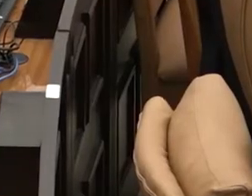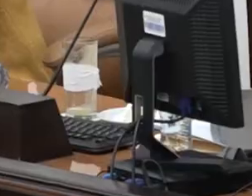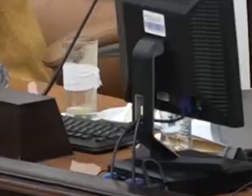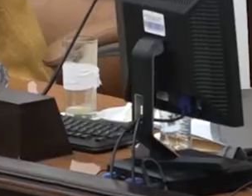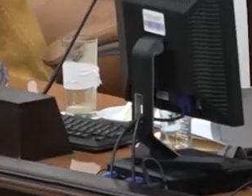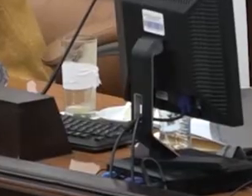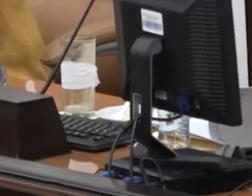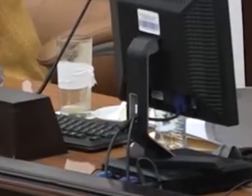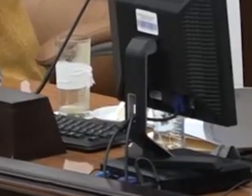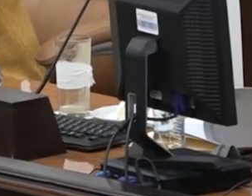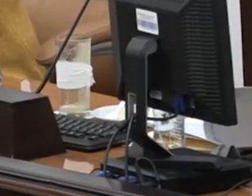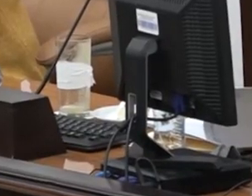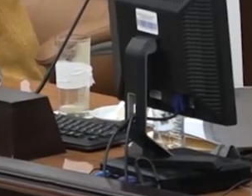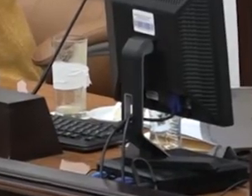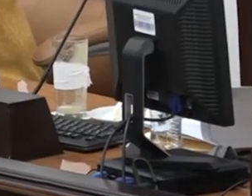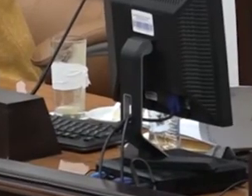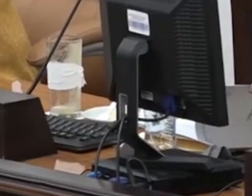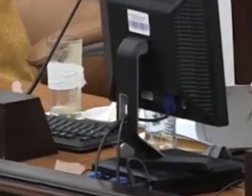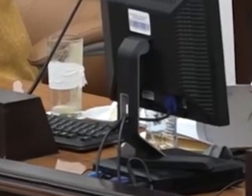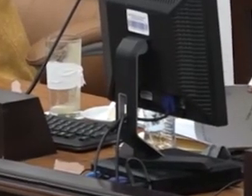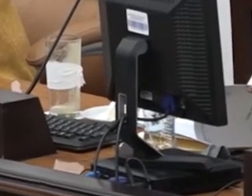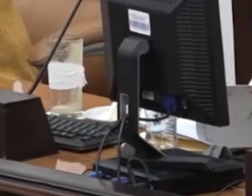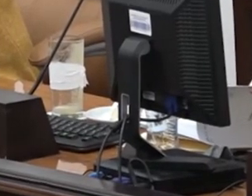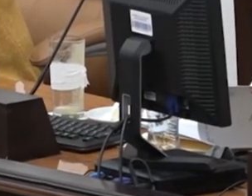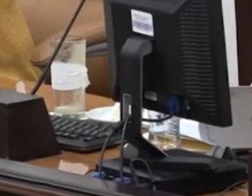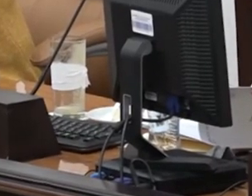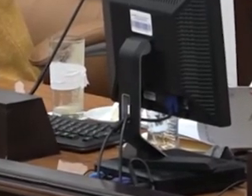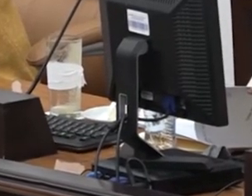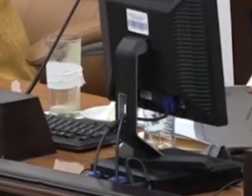supuestamente incumplir con sus obligaciones legales